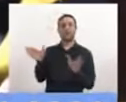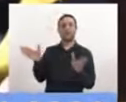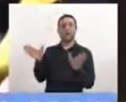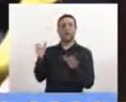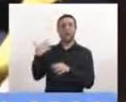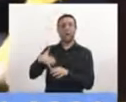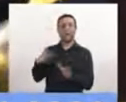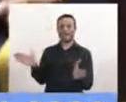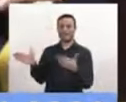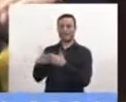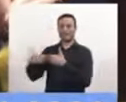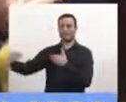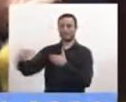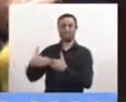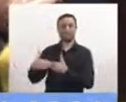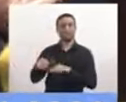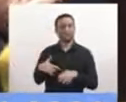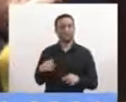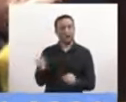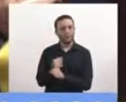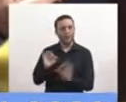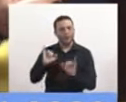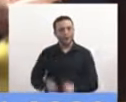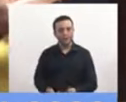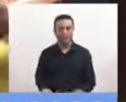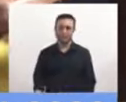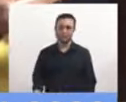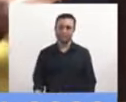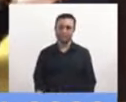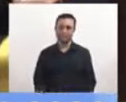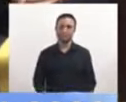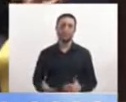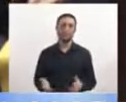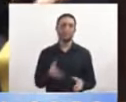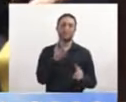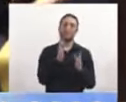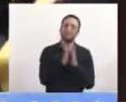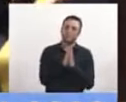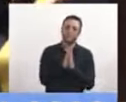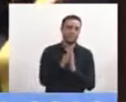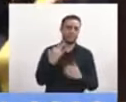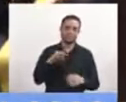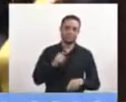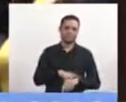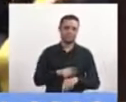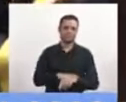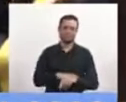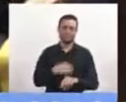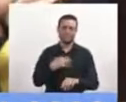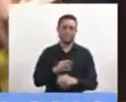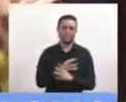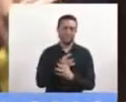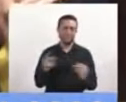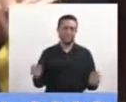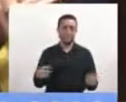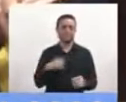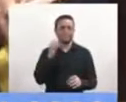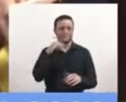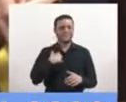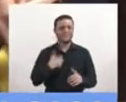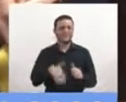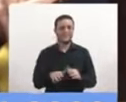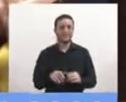mostrando responsabilidades, ya termino, mostrando responsabilidades, etcétera, es que el gran ausente acá es la palabra perdón. Me